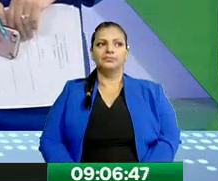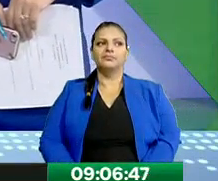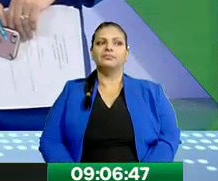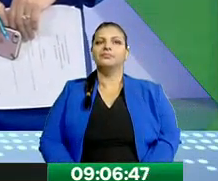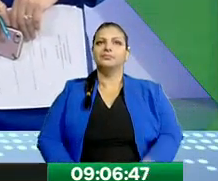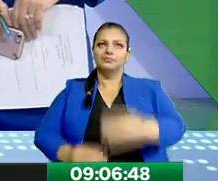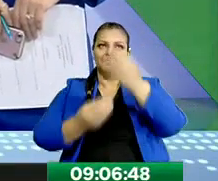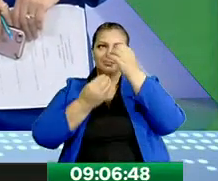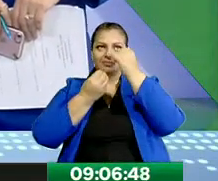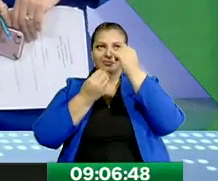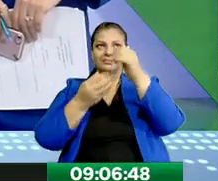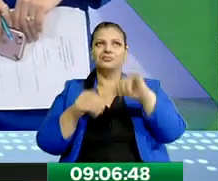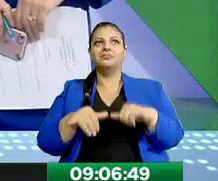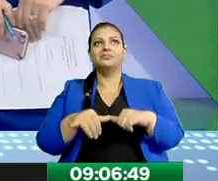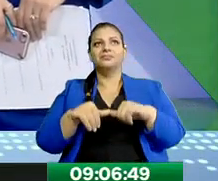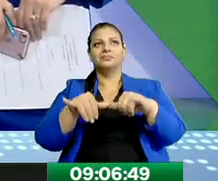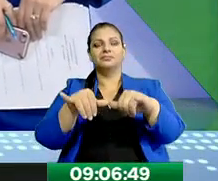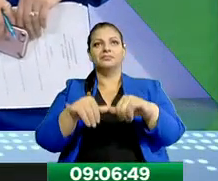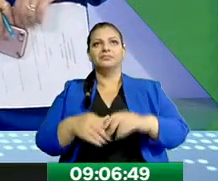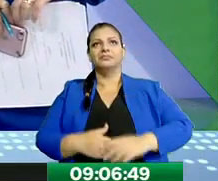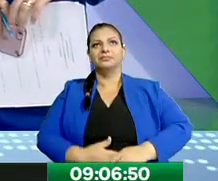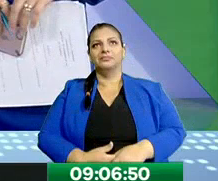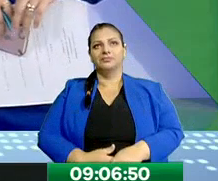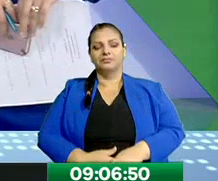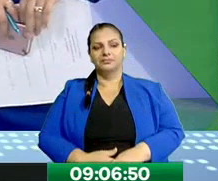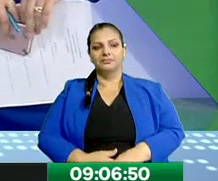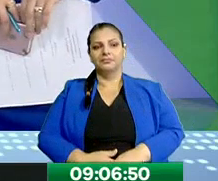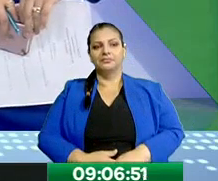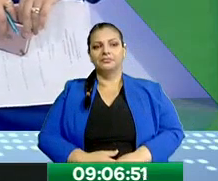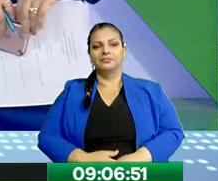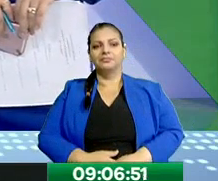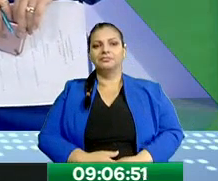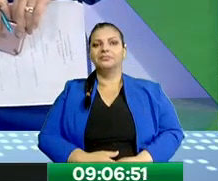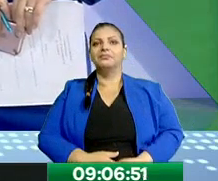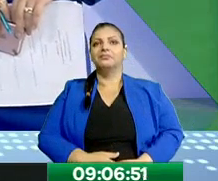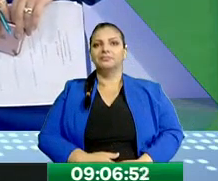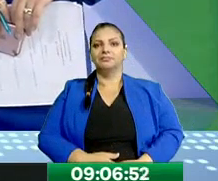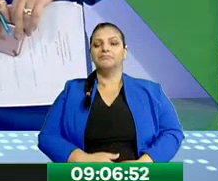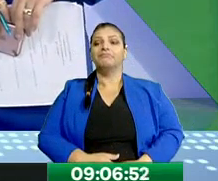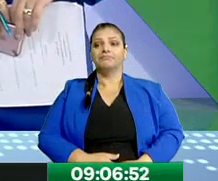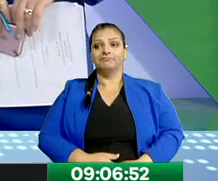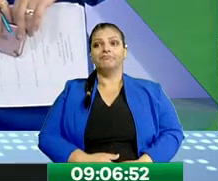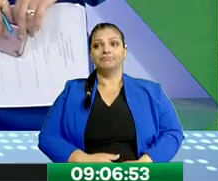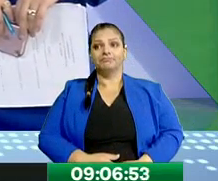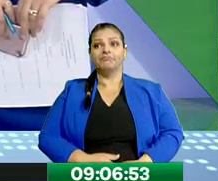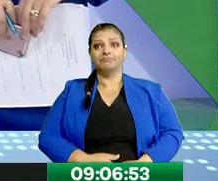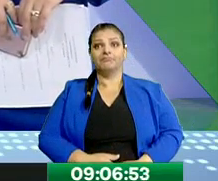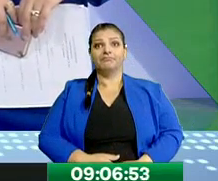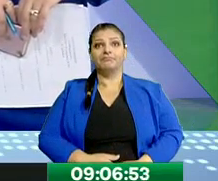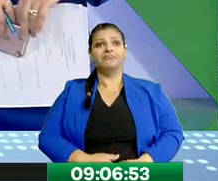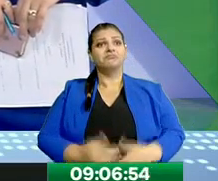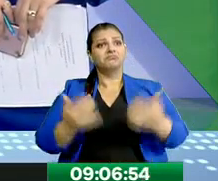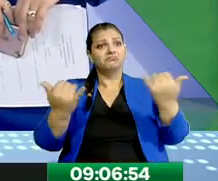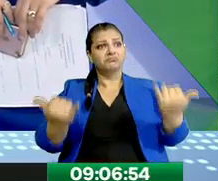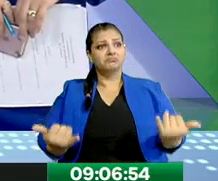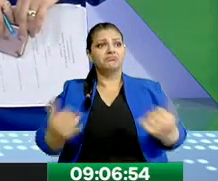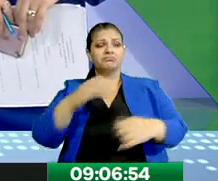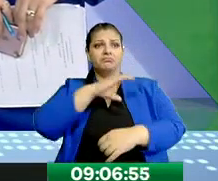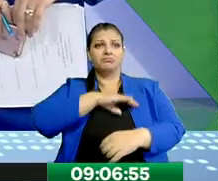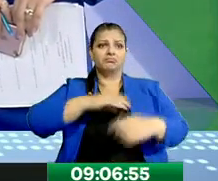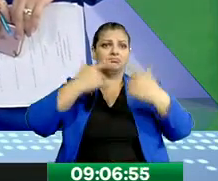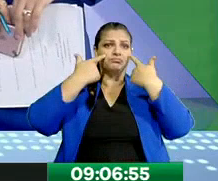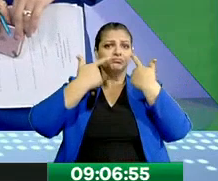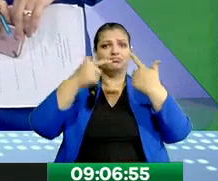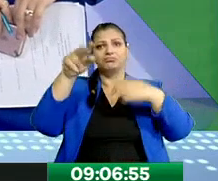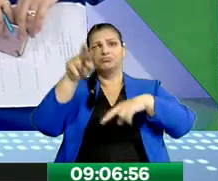más información. Por el momento, acá la delincuencia, por lo menos en este punto, en este sector, se asustó al observar la presencia